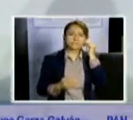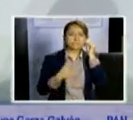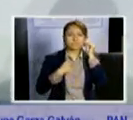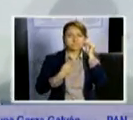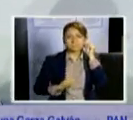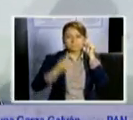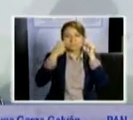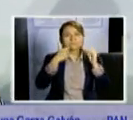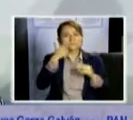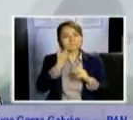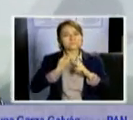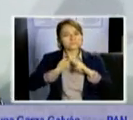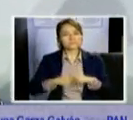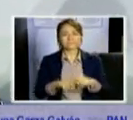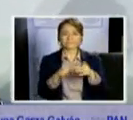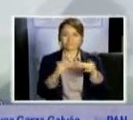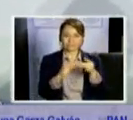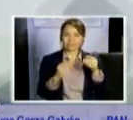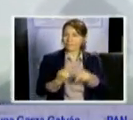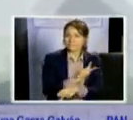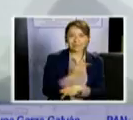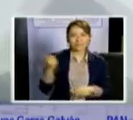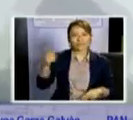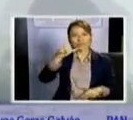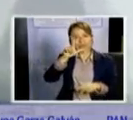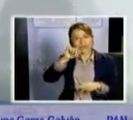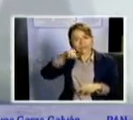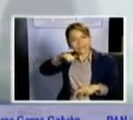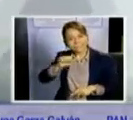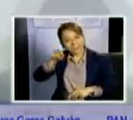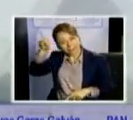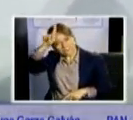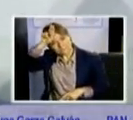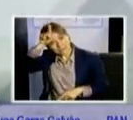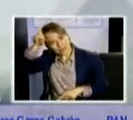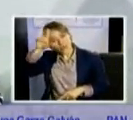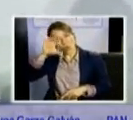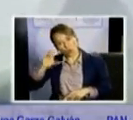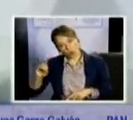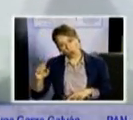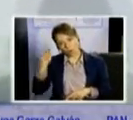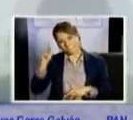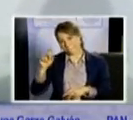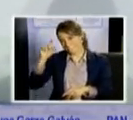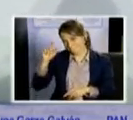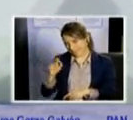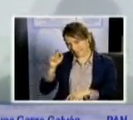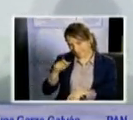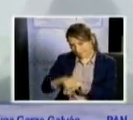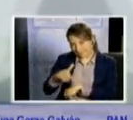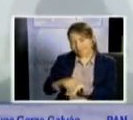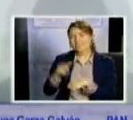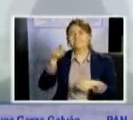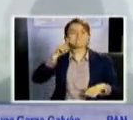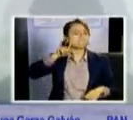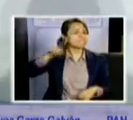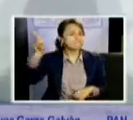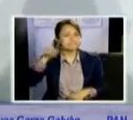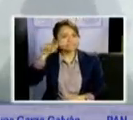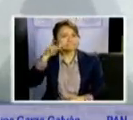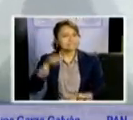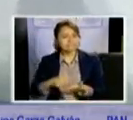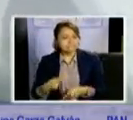Perú, la COP20. Tenemos que ir a saber el llamado de Lima para la acción